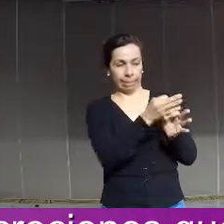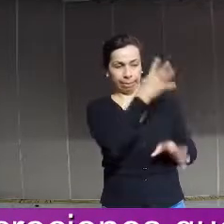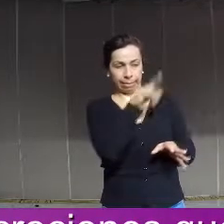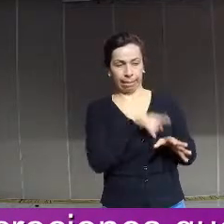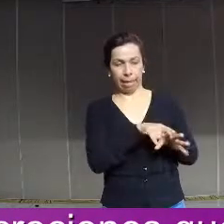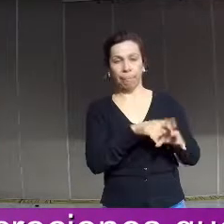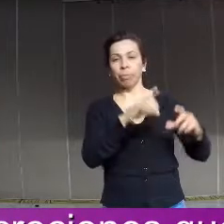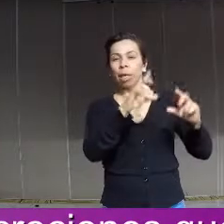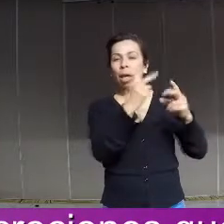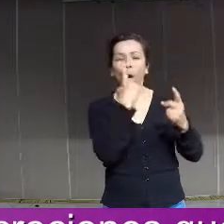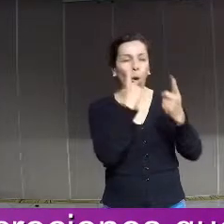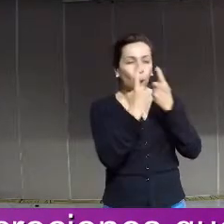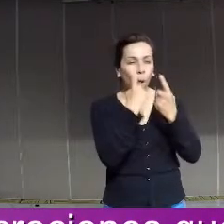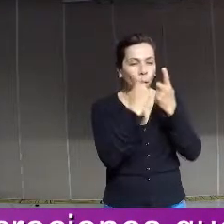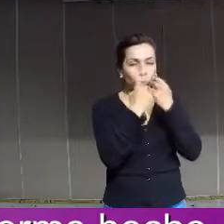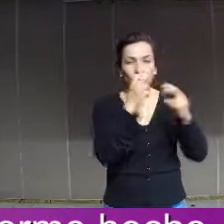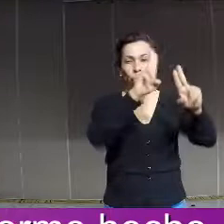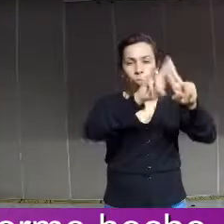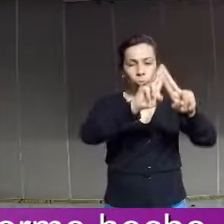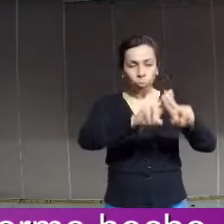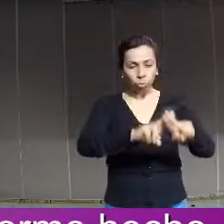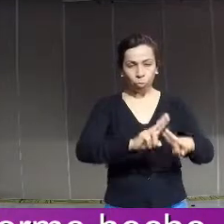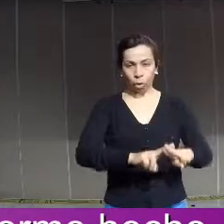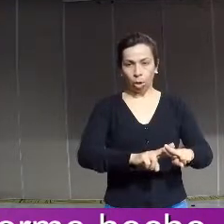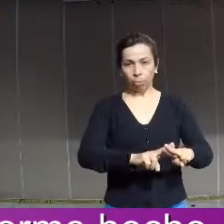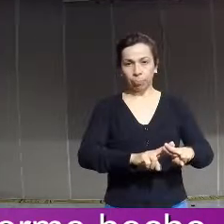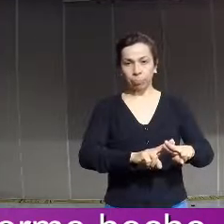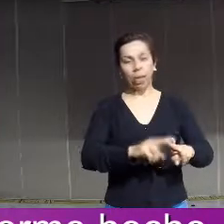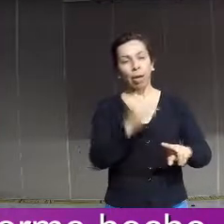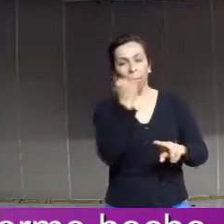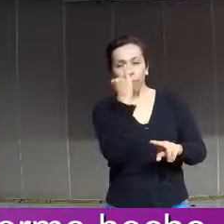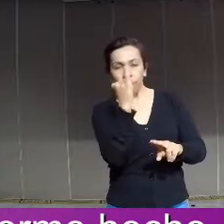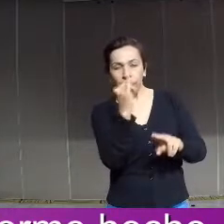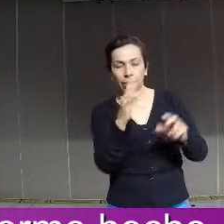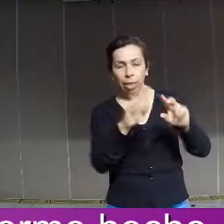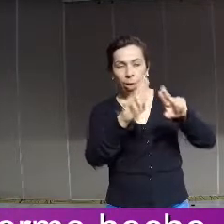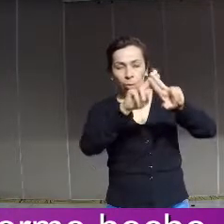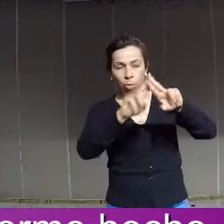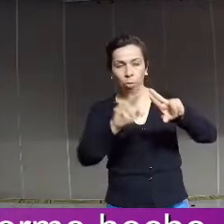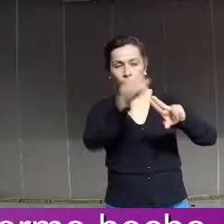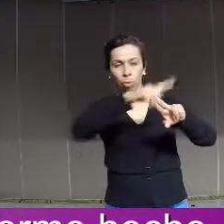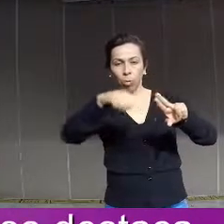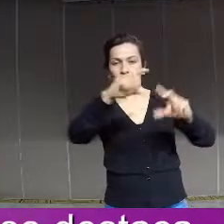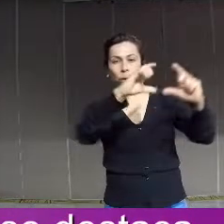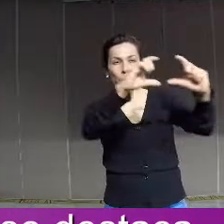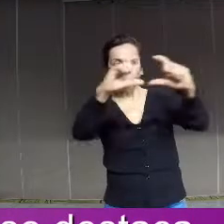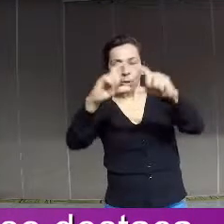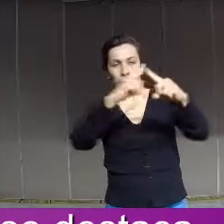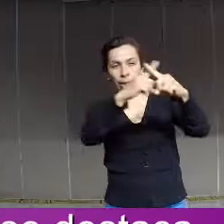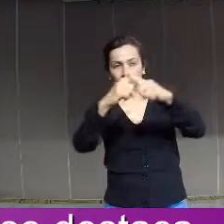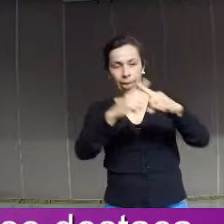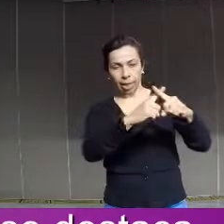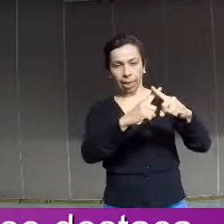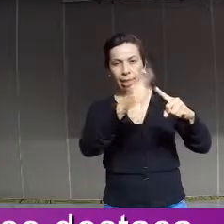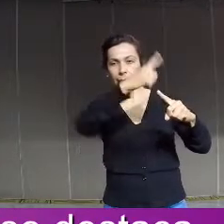secreciones. Por eso es importante ver la video, porque eso es interpretación y eso en concordancia con lo que se ve en la clínica cuando uno le